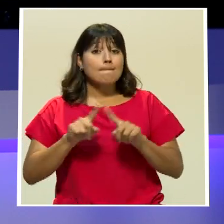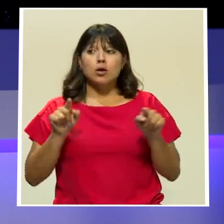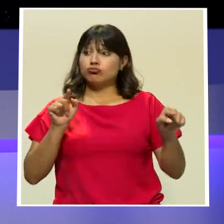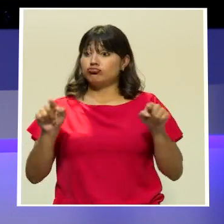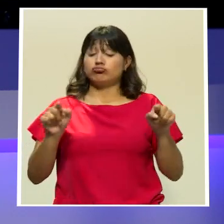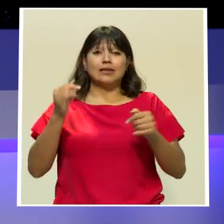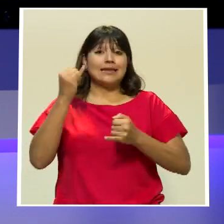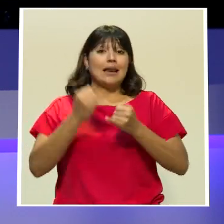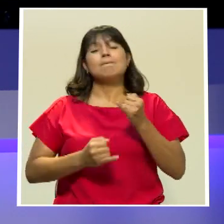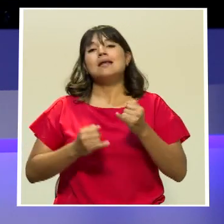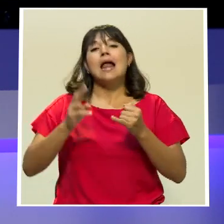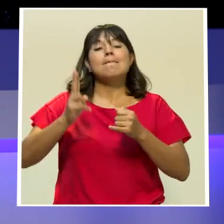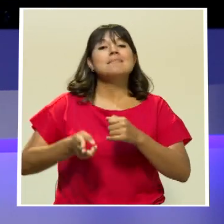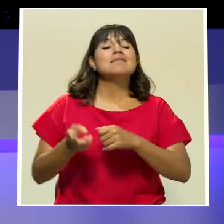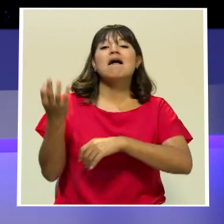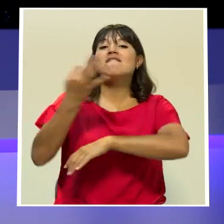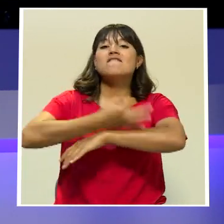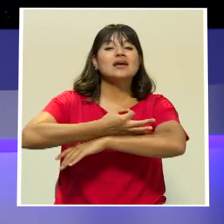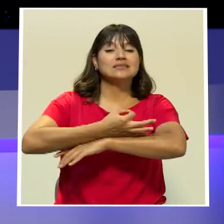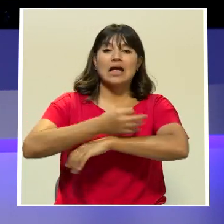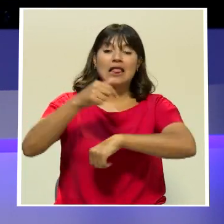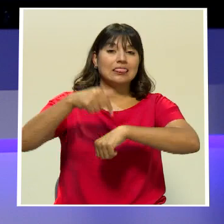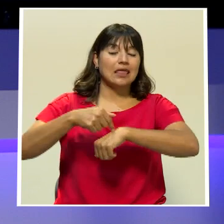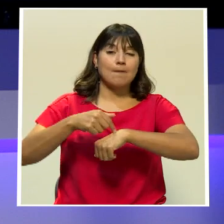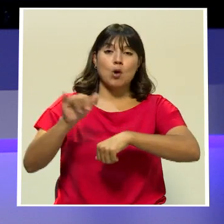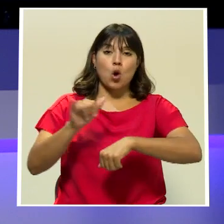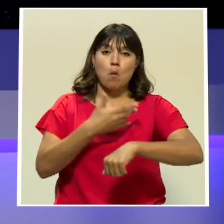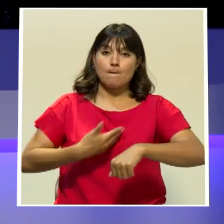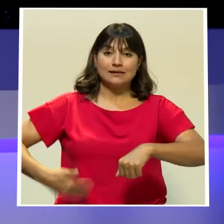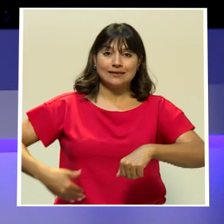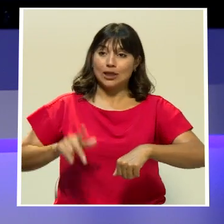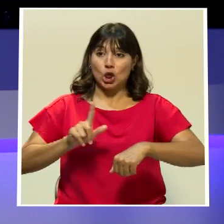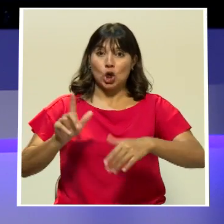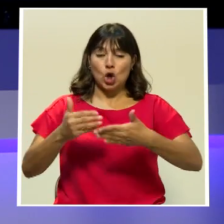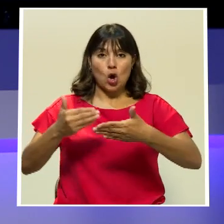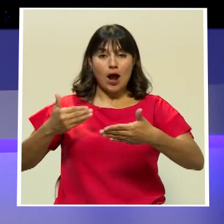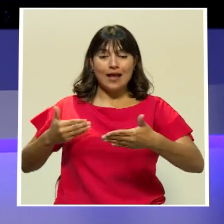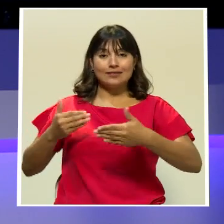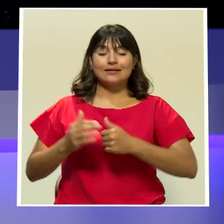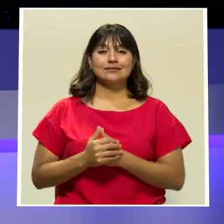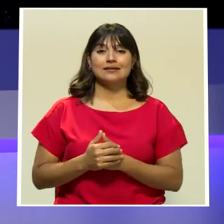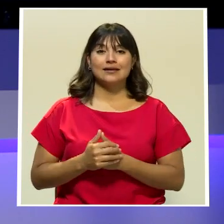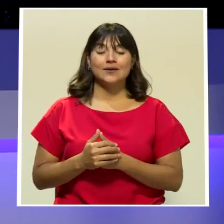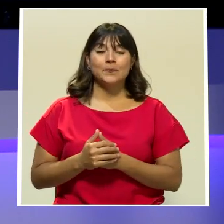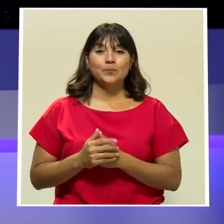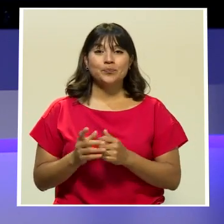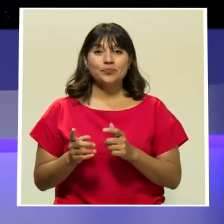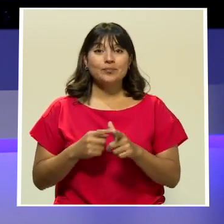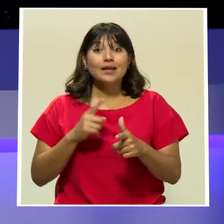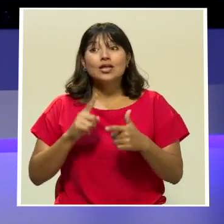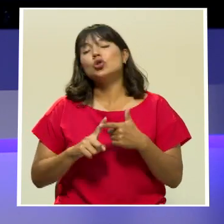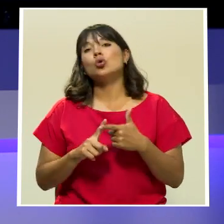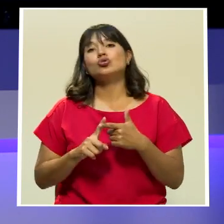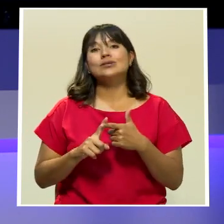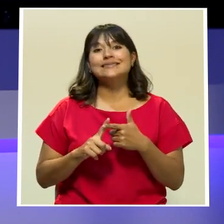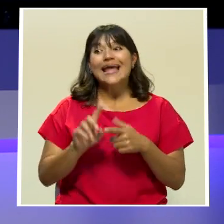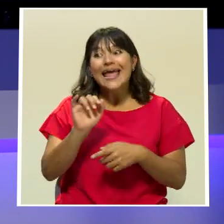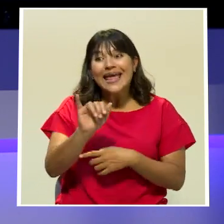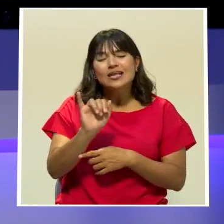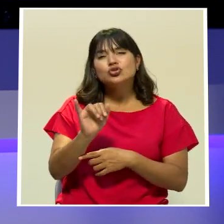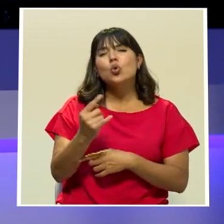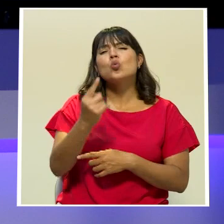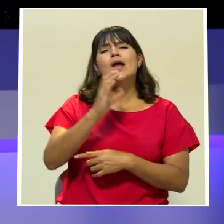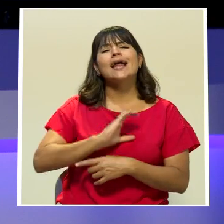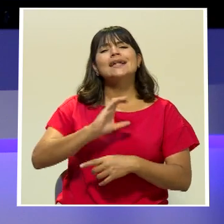el día que termina, no antes. Y eso nos ha diferenciado en el mundo y particularmente